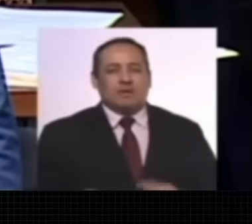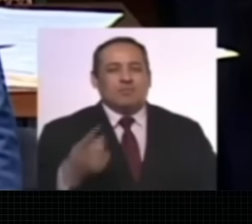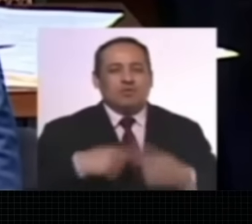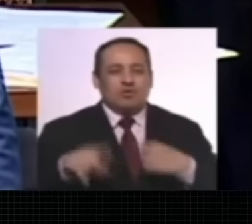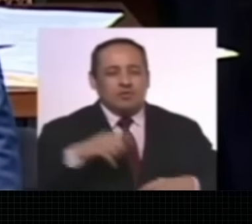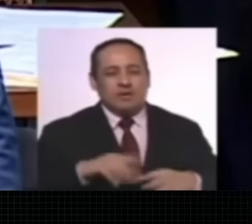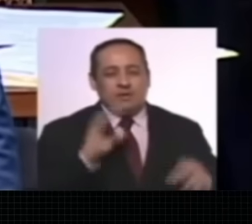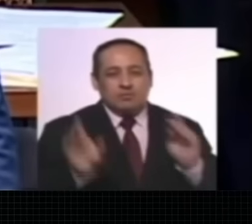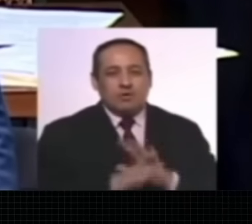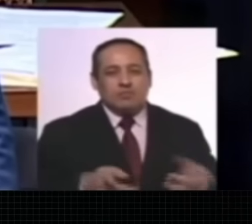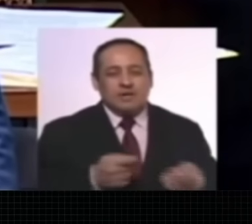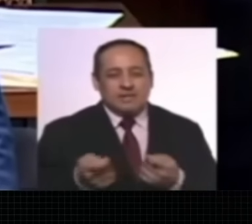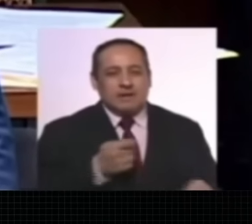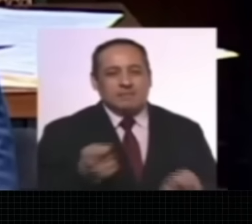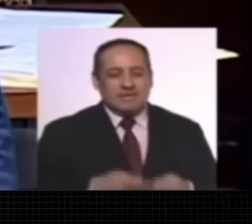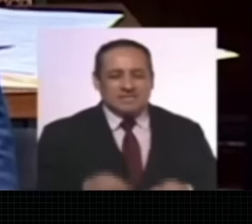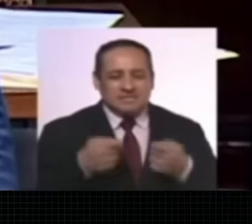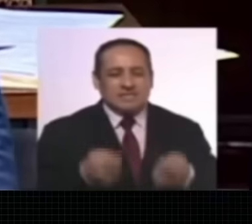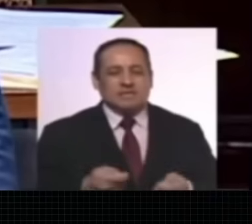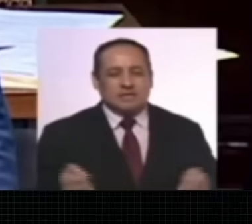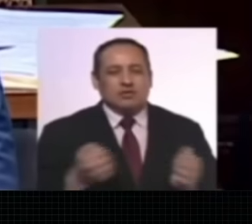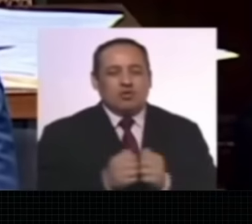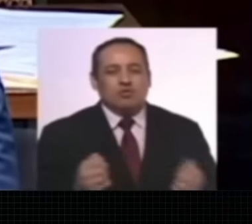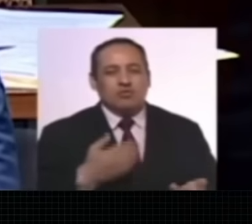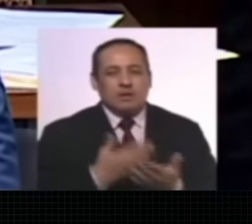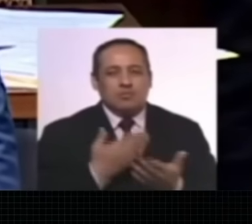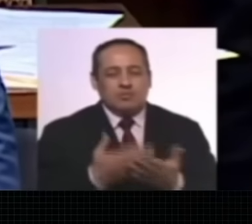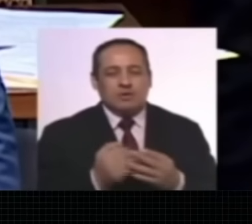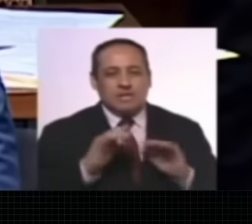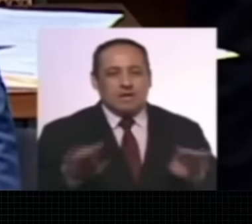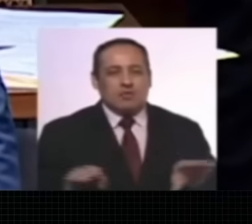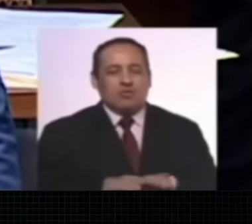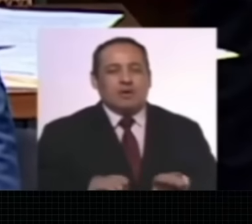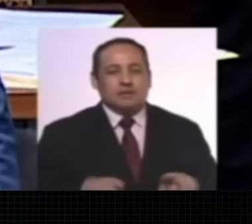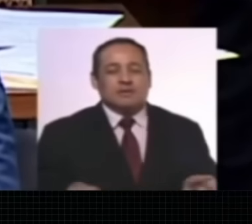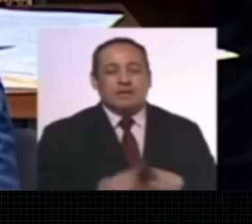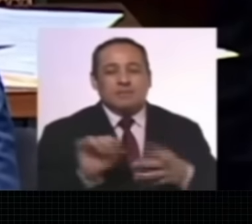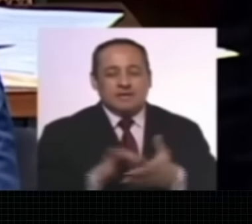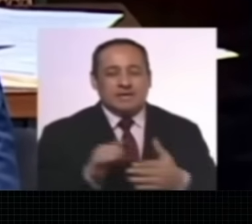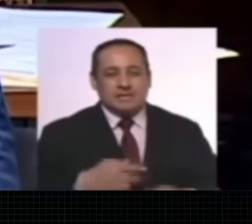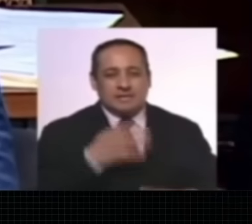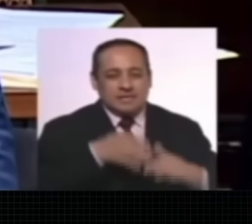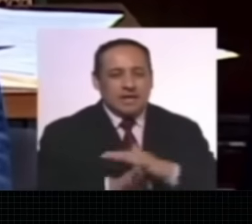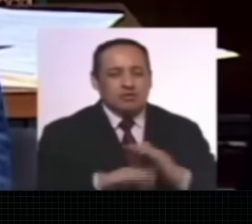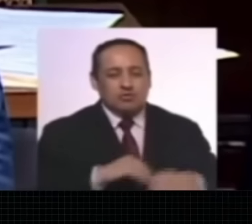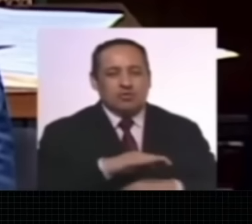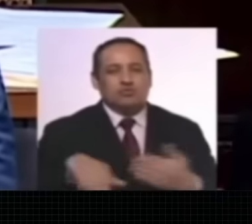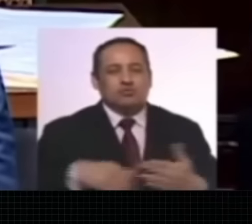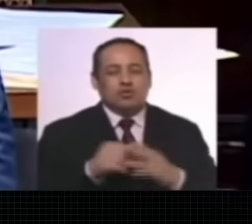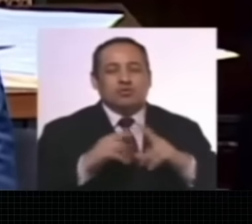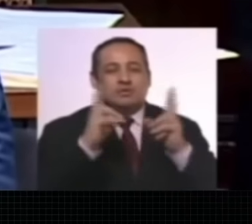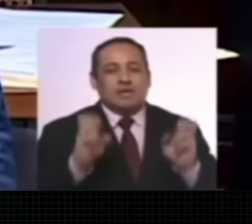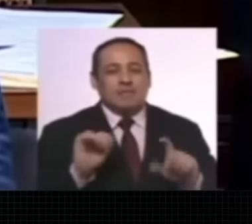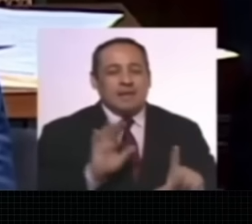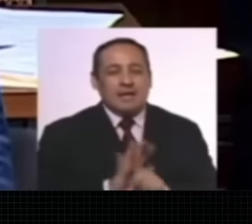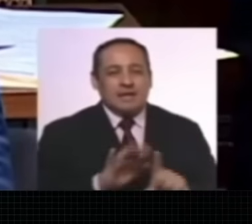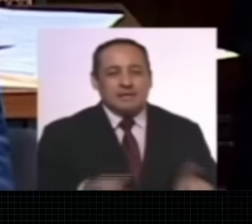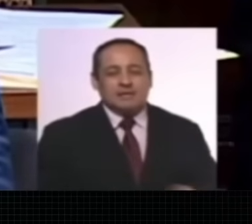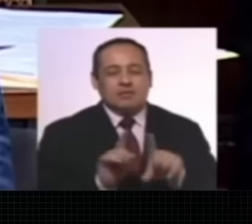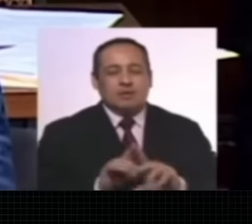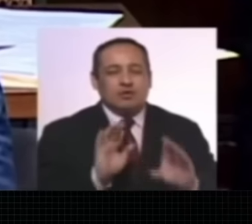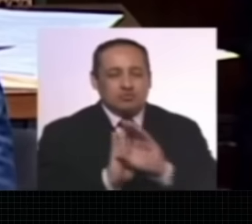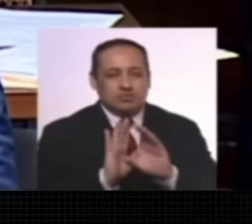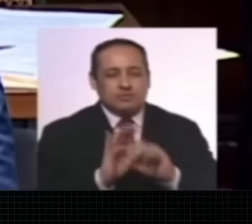a tramitar o insistir con una propuesta de esta naturaleza Así que estamos dentro del margen legal y